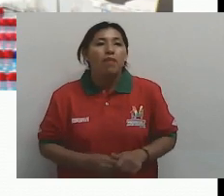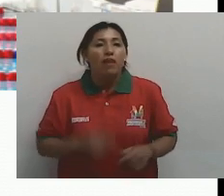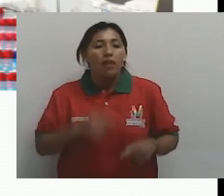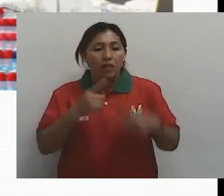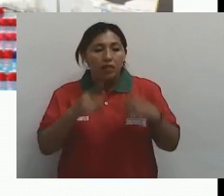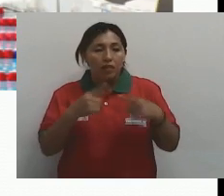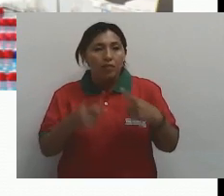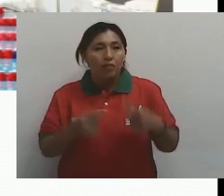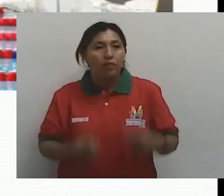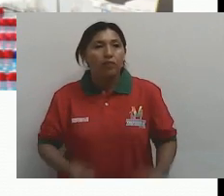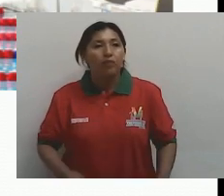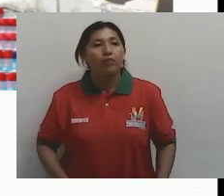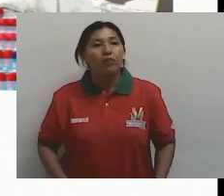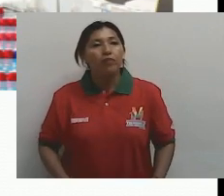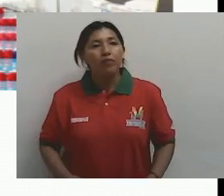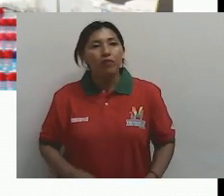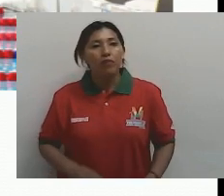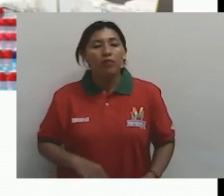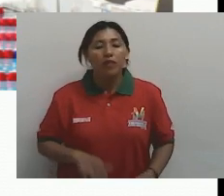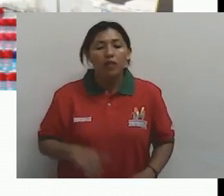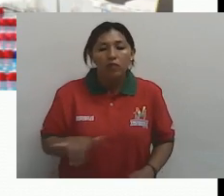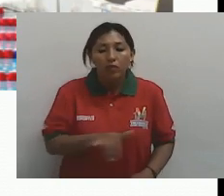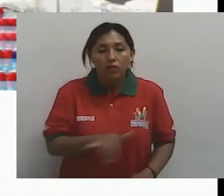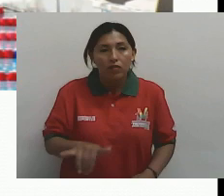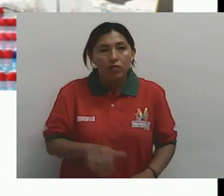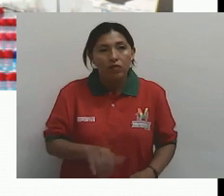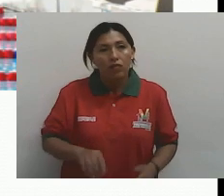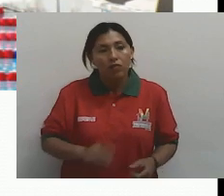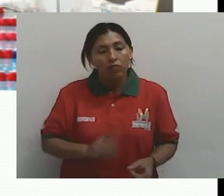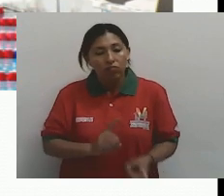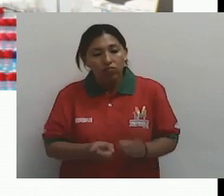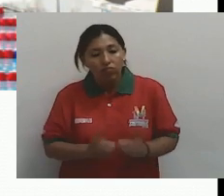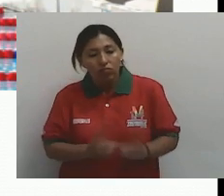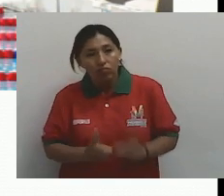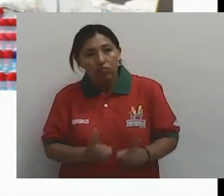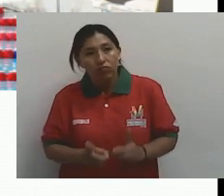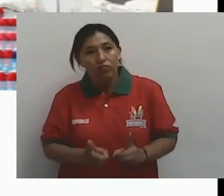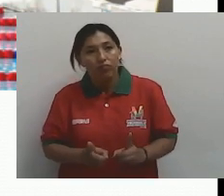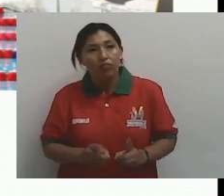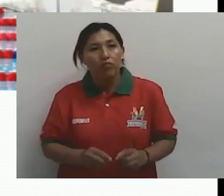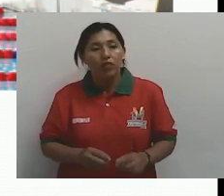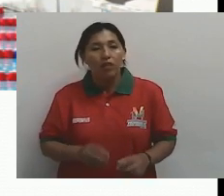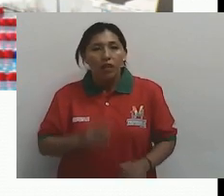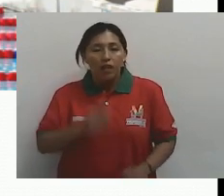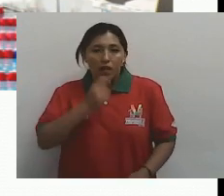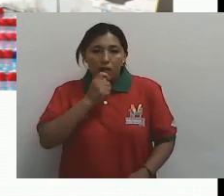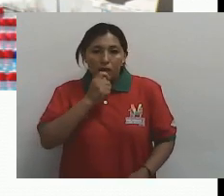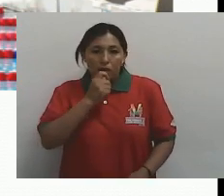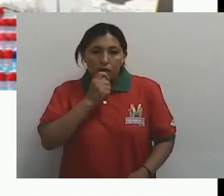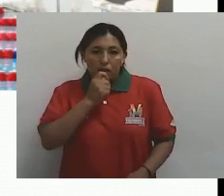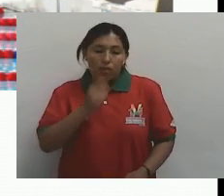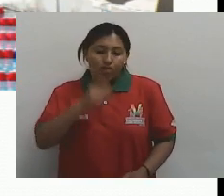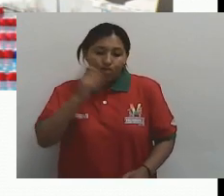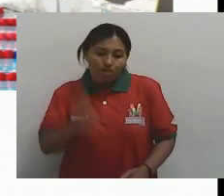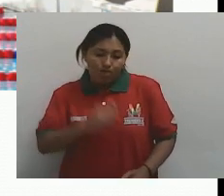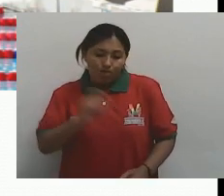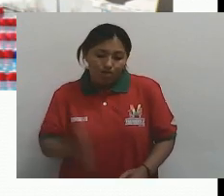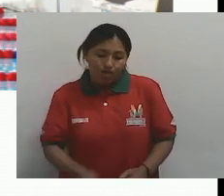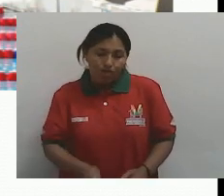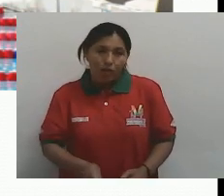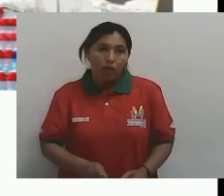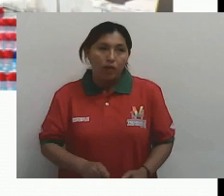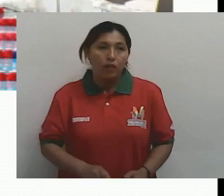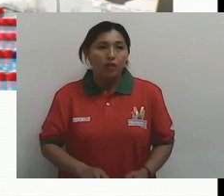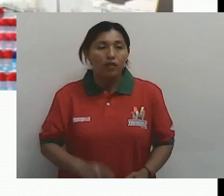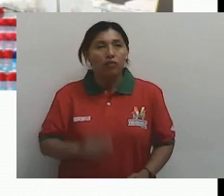lo que tenemos en común todas las disciplinas en la parte del jueceo es que la persona o el